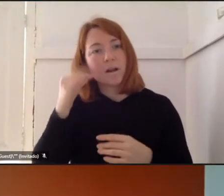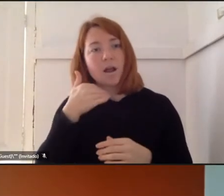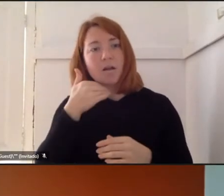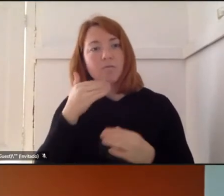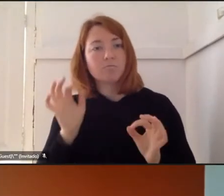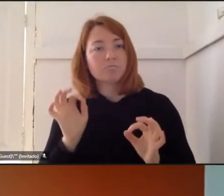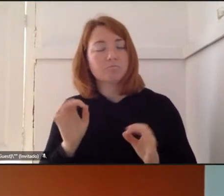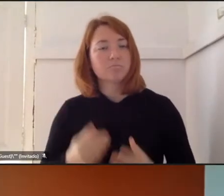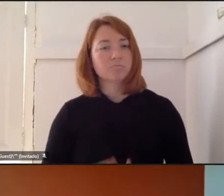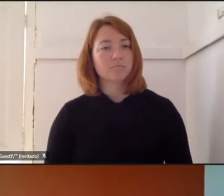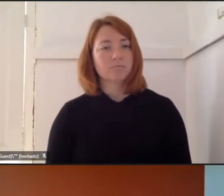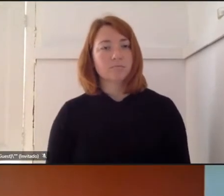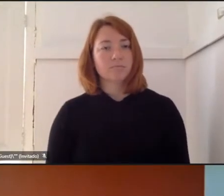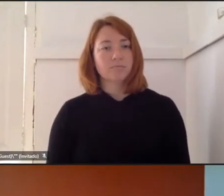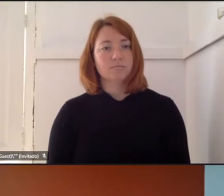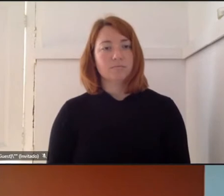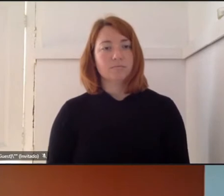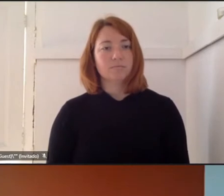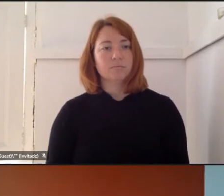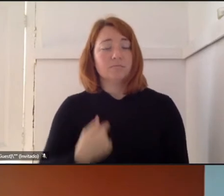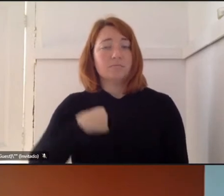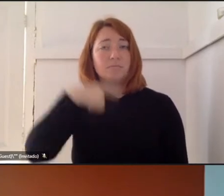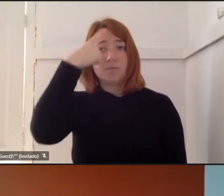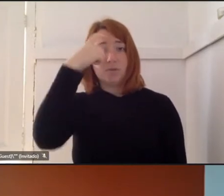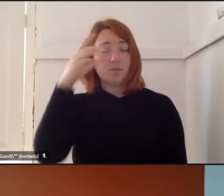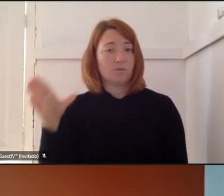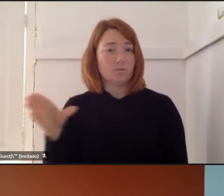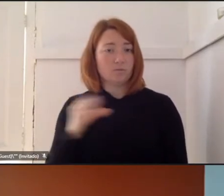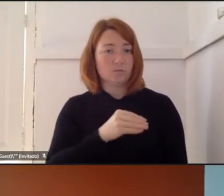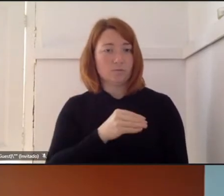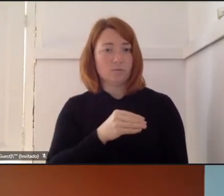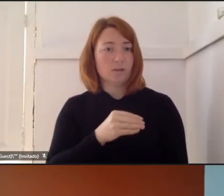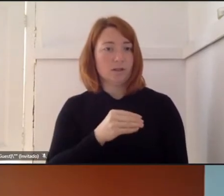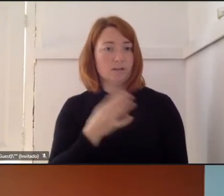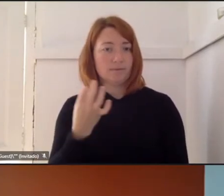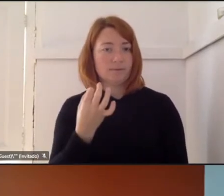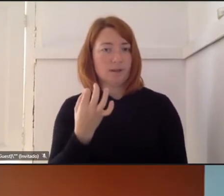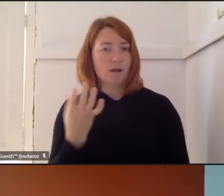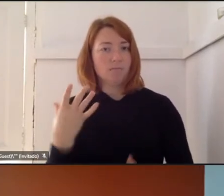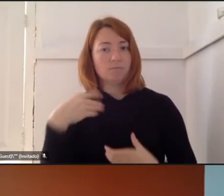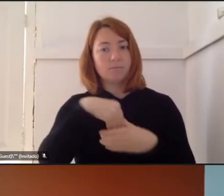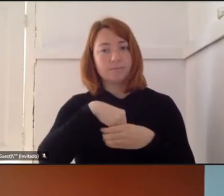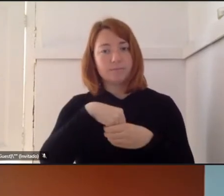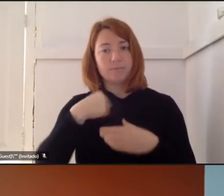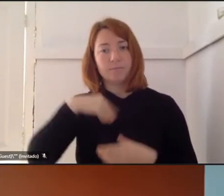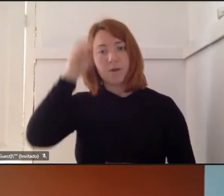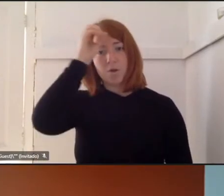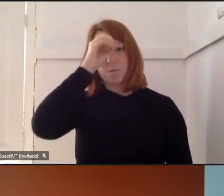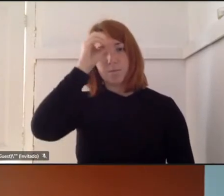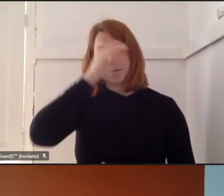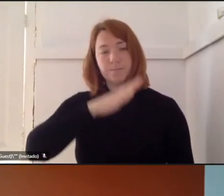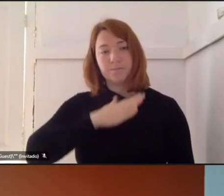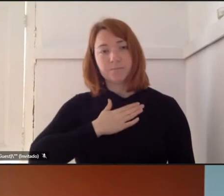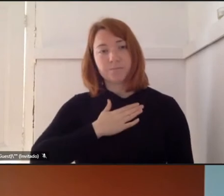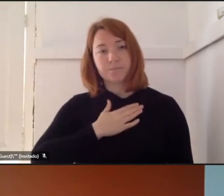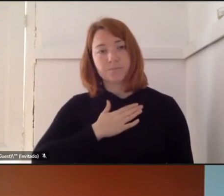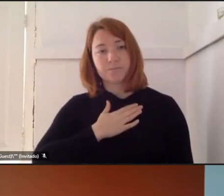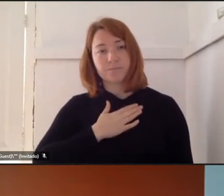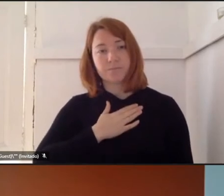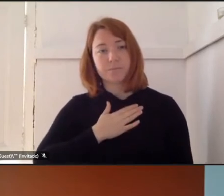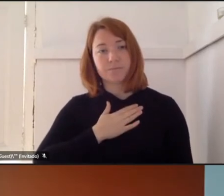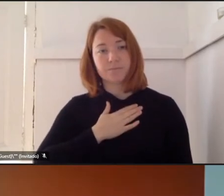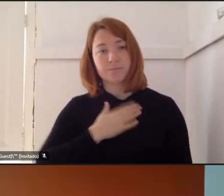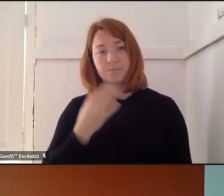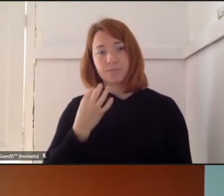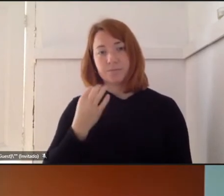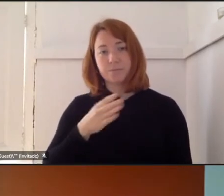Yo creo que debería de estar en todas. Mi opinión personal es que debería de estar en todas.